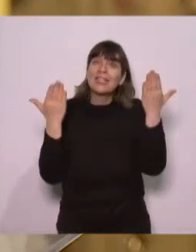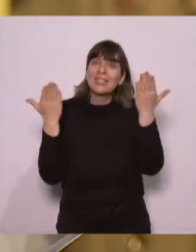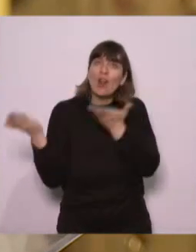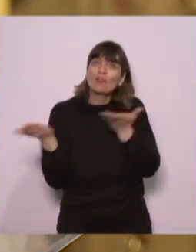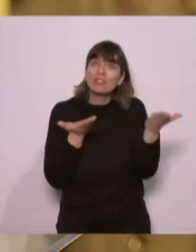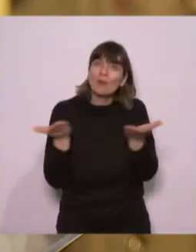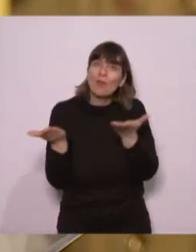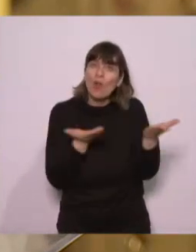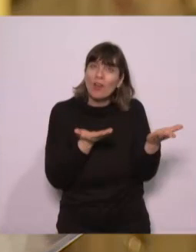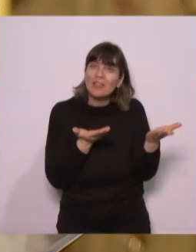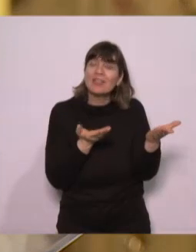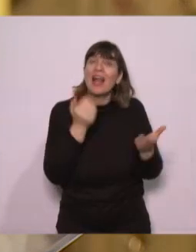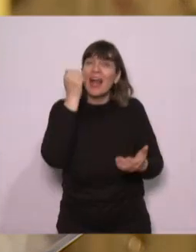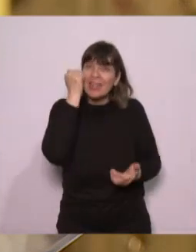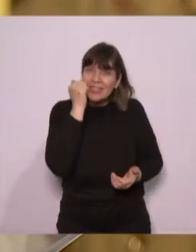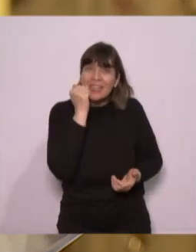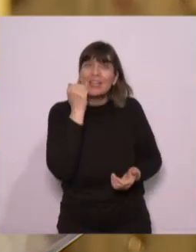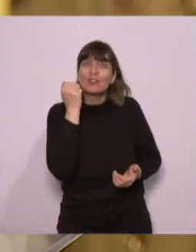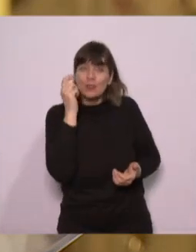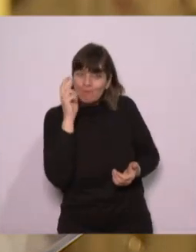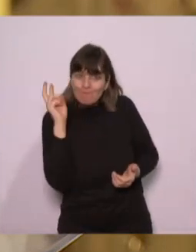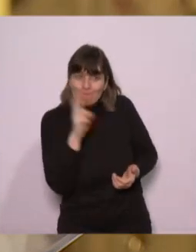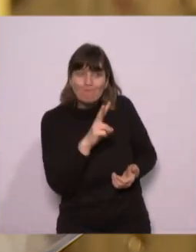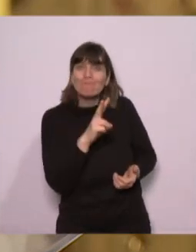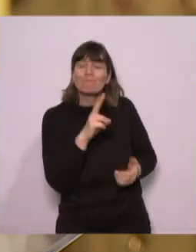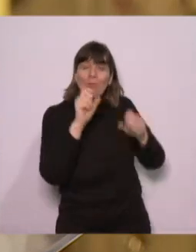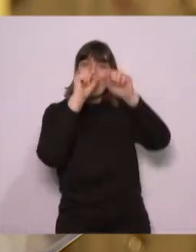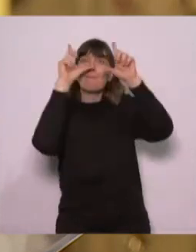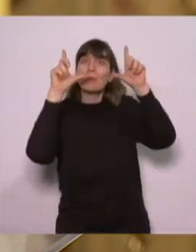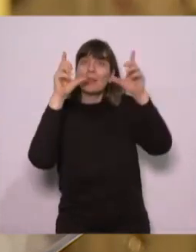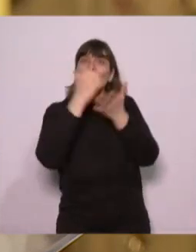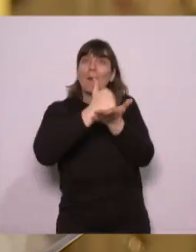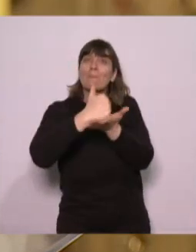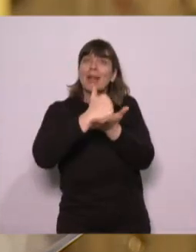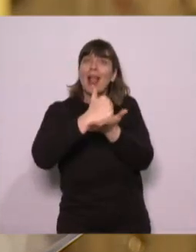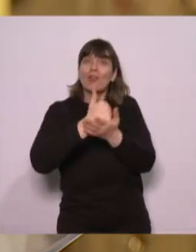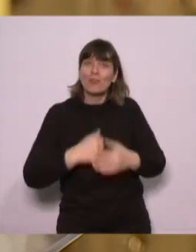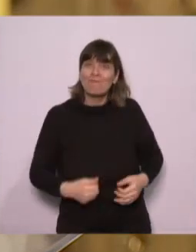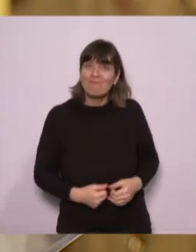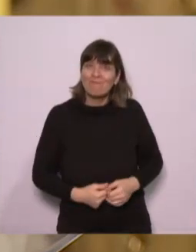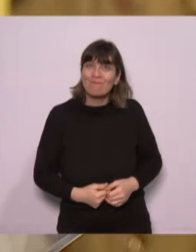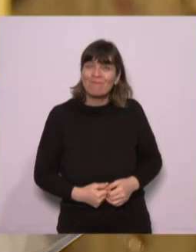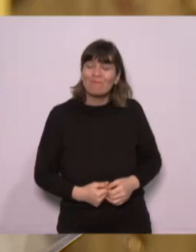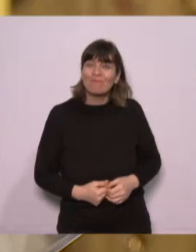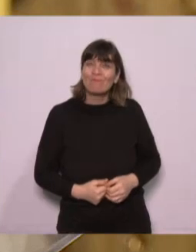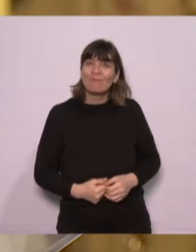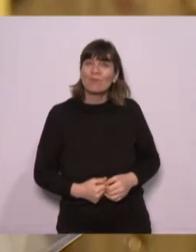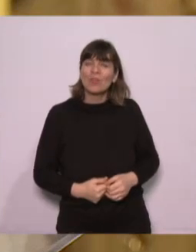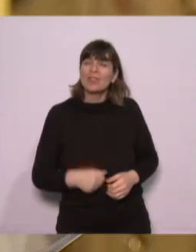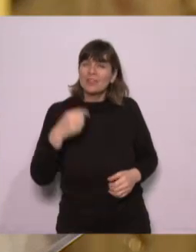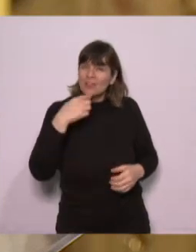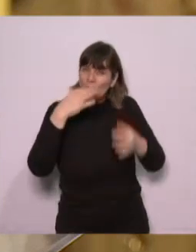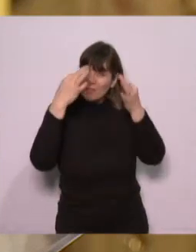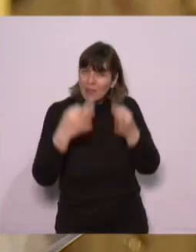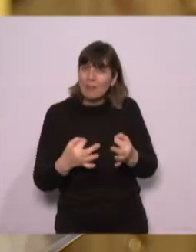Felices los servidores a quienes el Señor encuentra velando a su llegada.